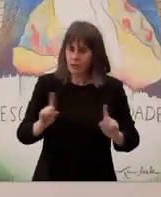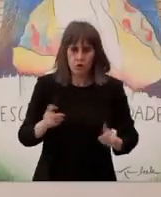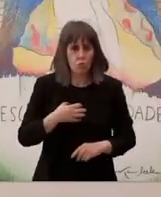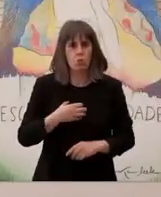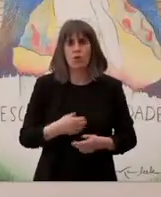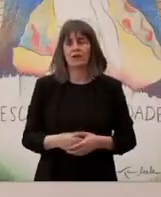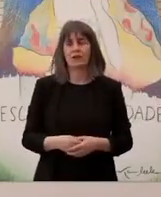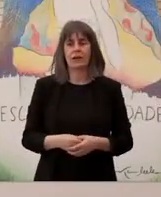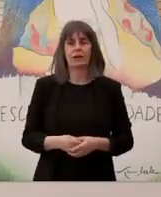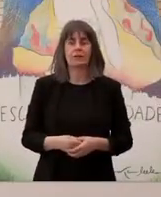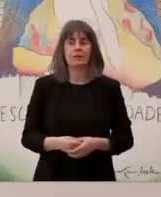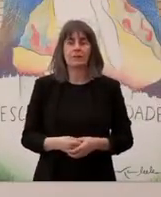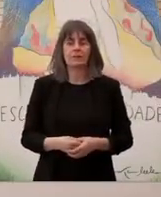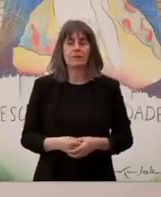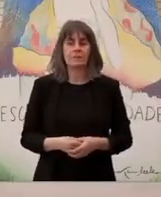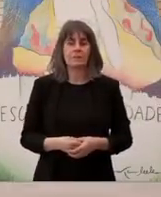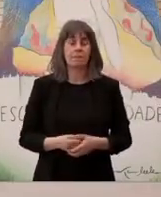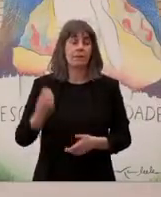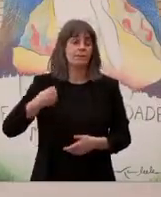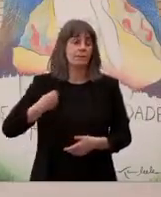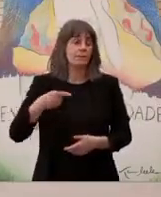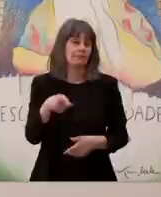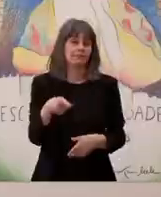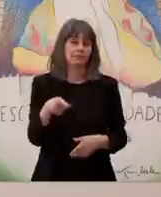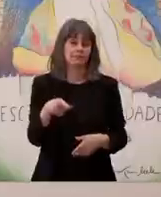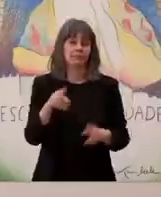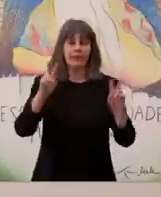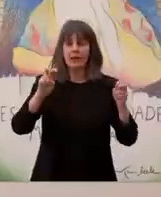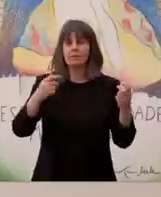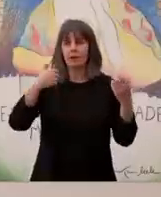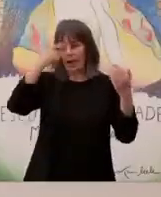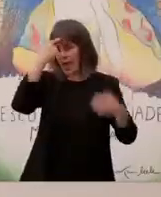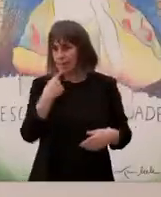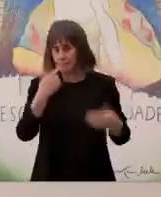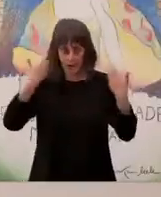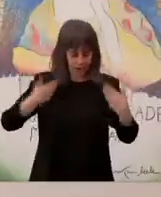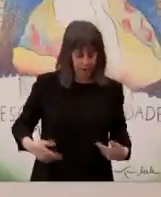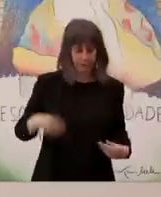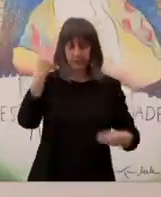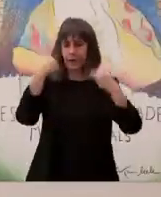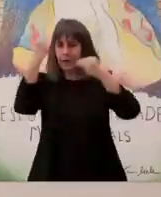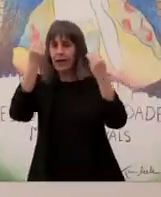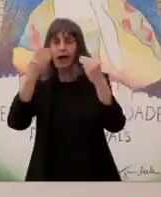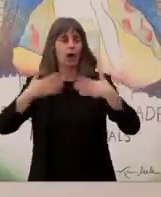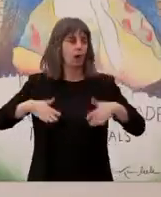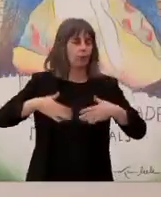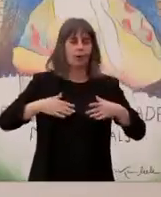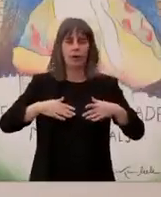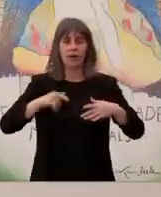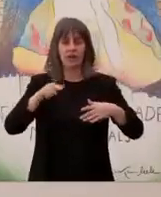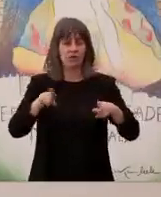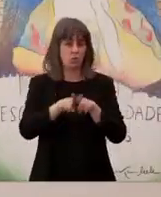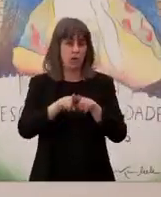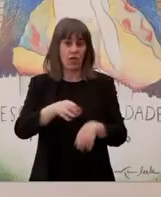entonces este todo de aspecto exterior Cómo vistes cómo te pinta hermana bueno Esto forma parte